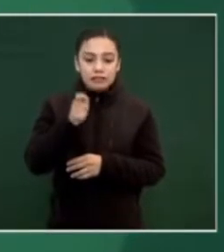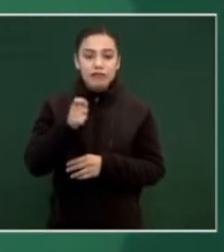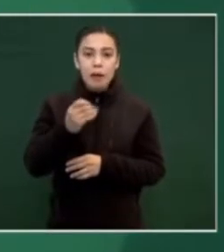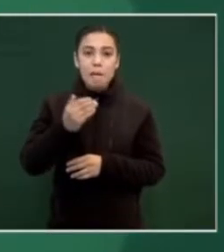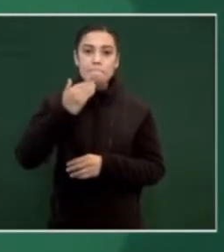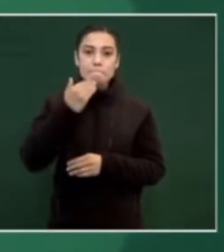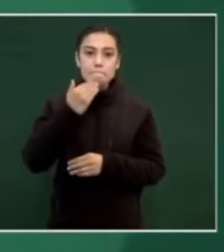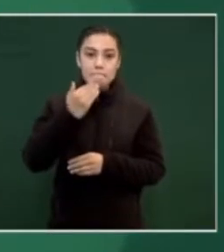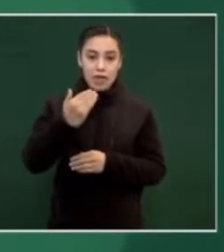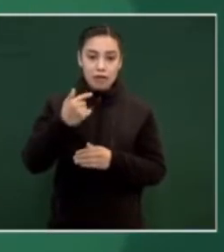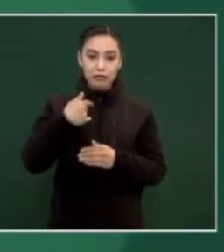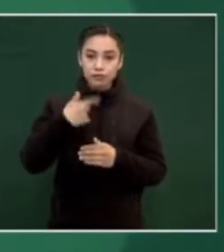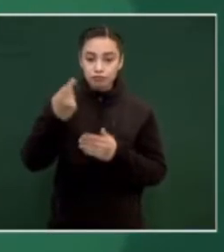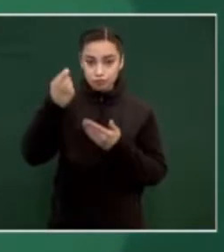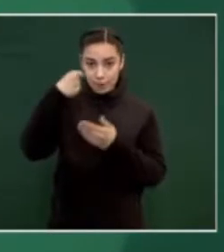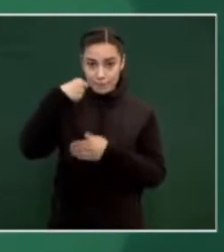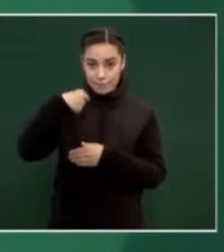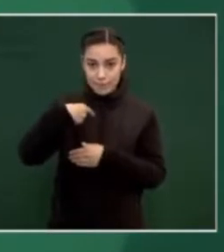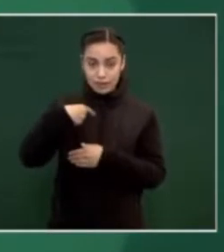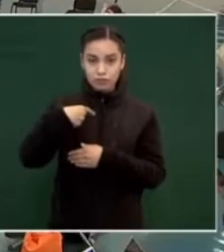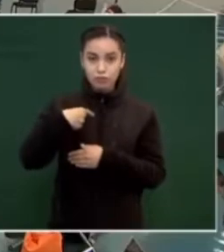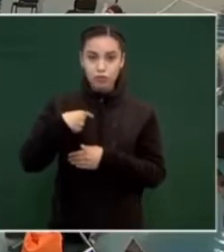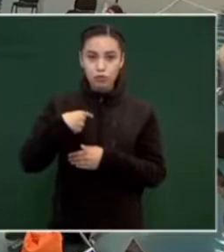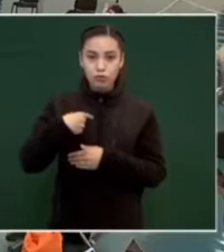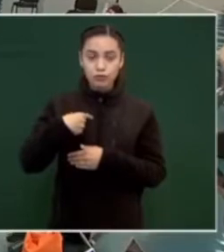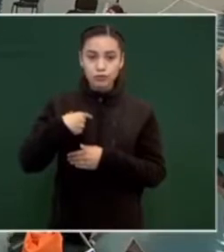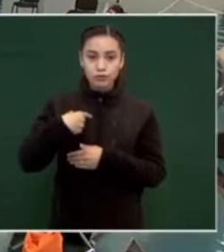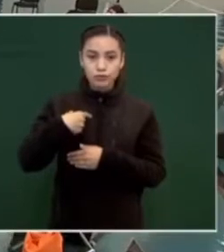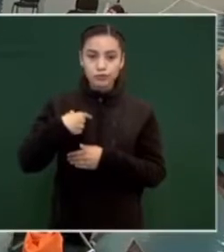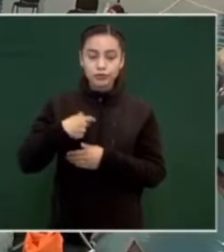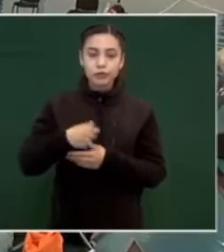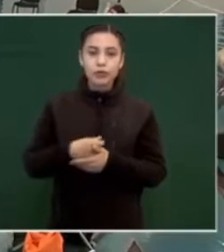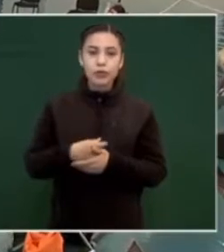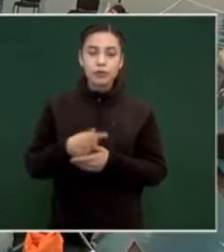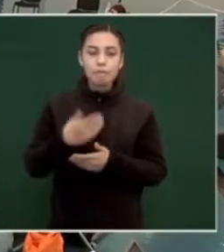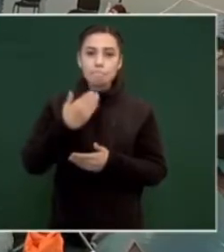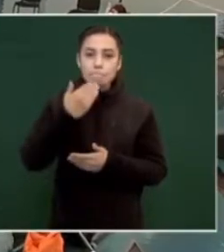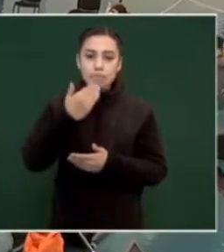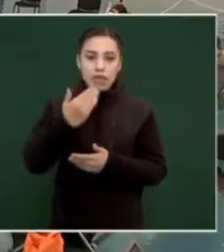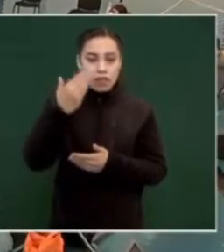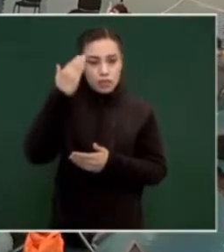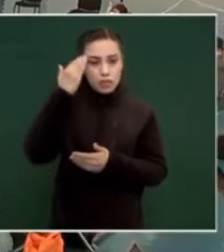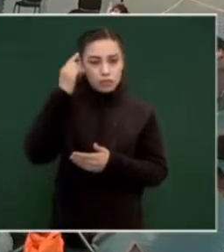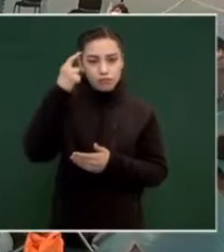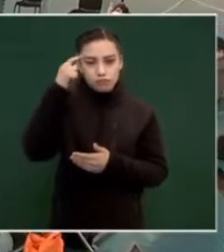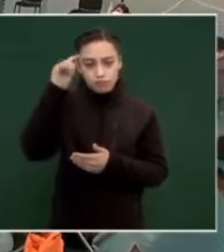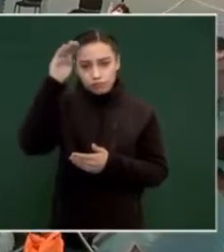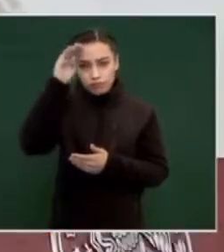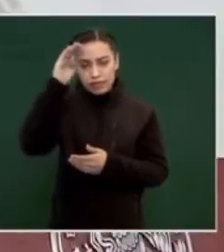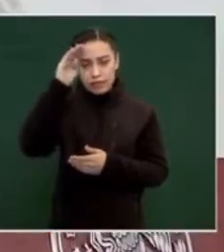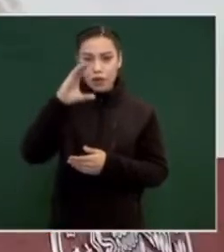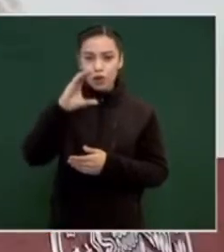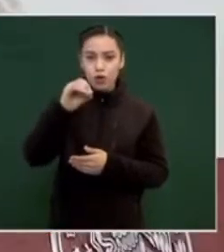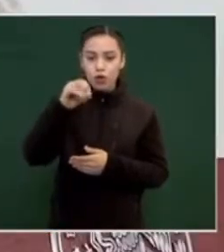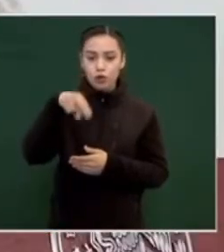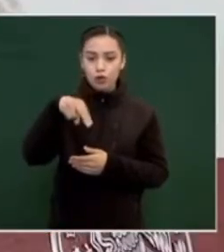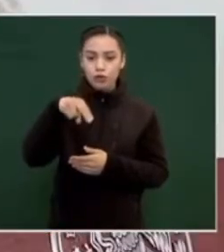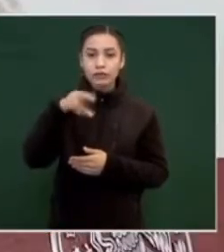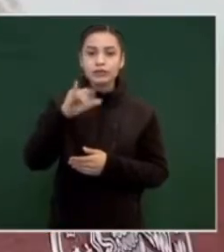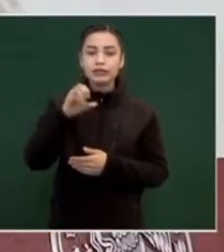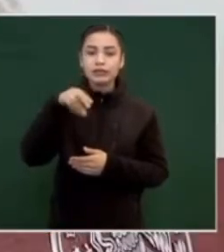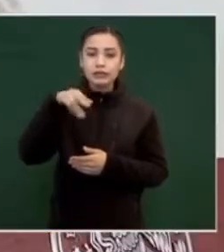es estar bien decía con nuestra conciencia s a